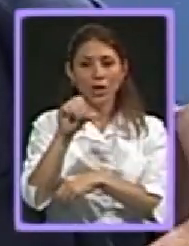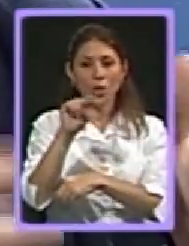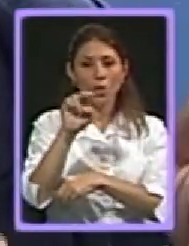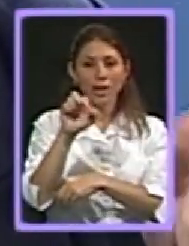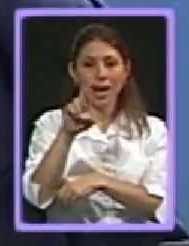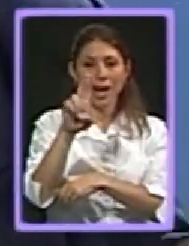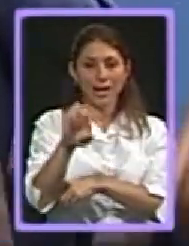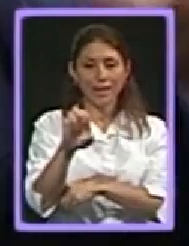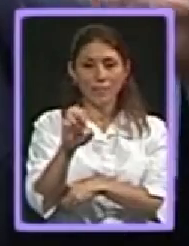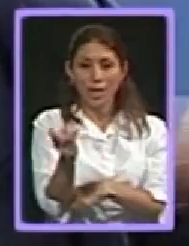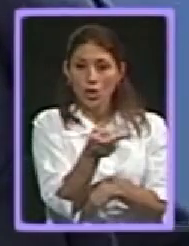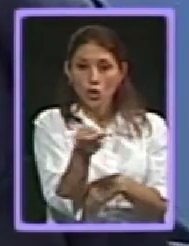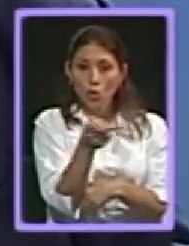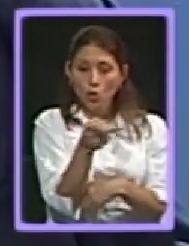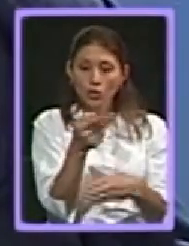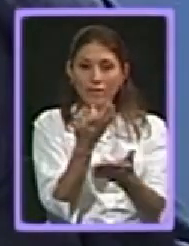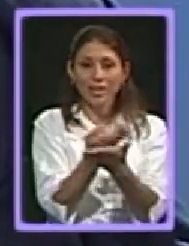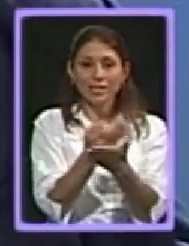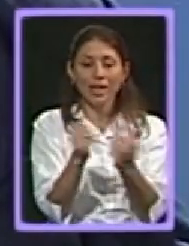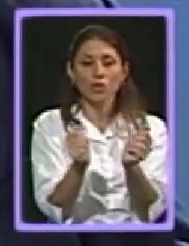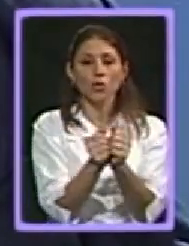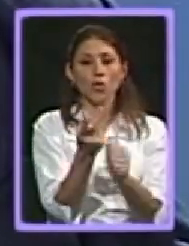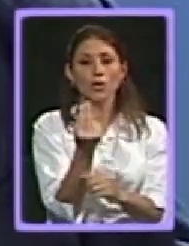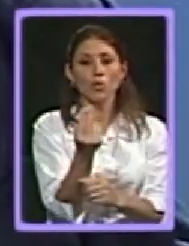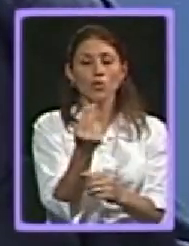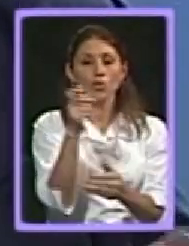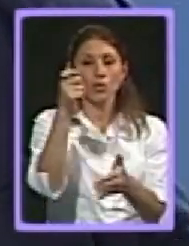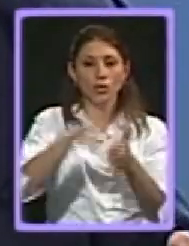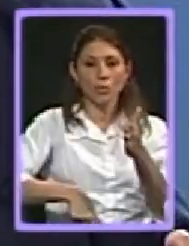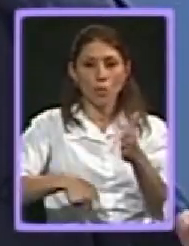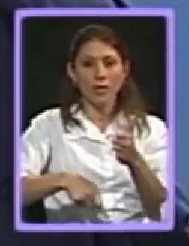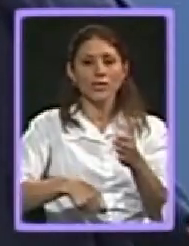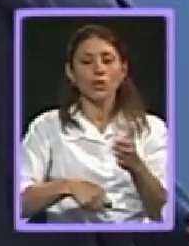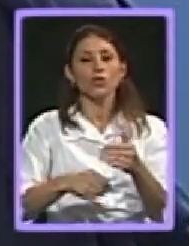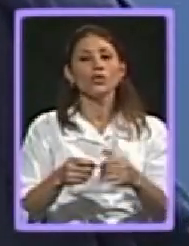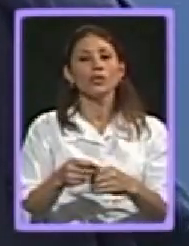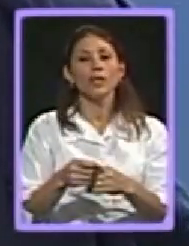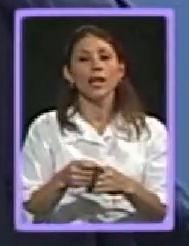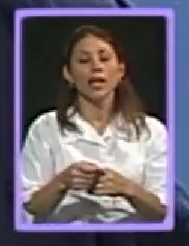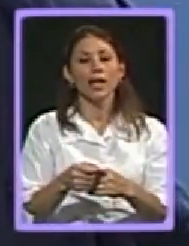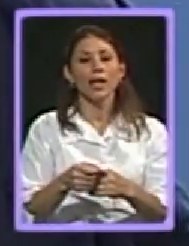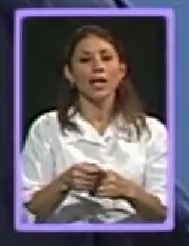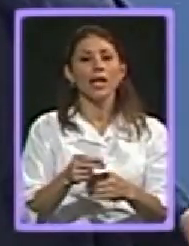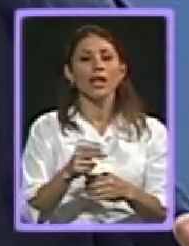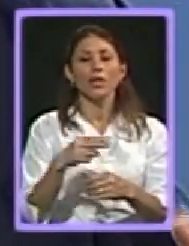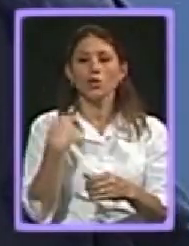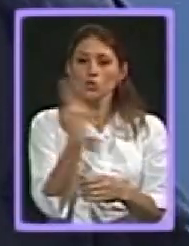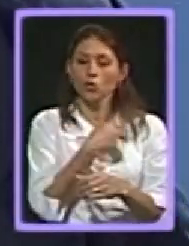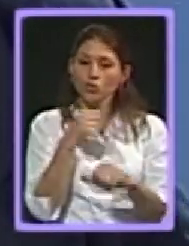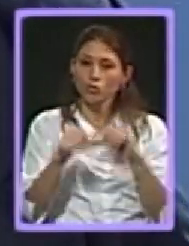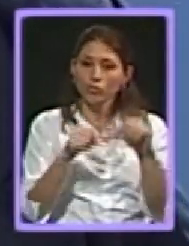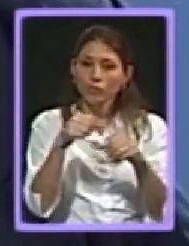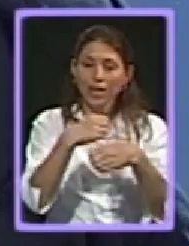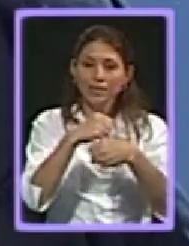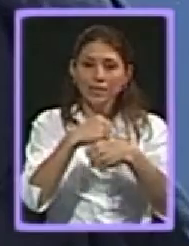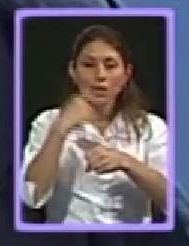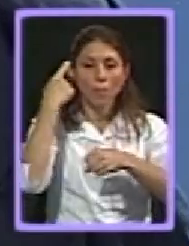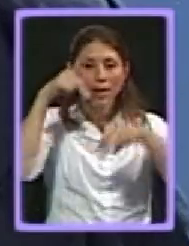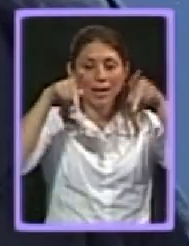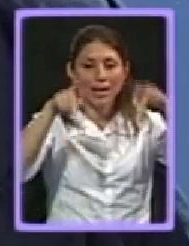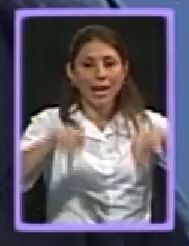dos de ellos financiados con recursos de los impuestos, venimos haciendo para que la gente